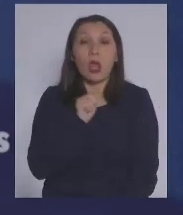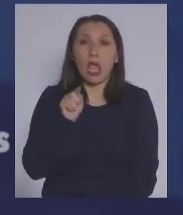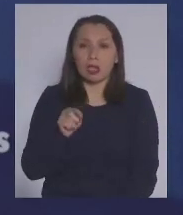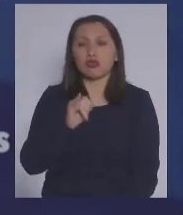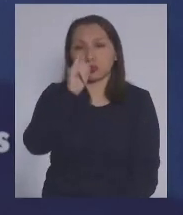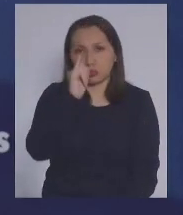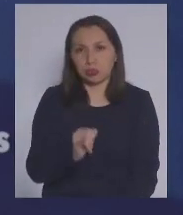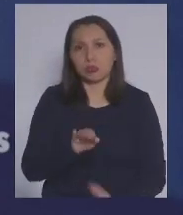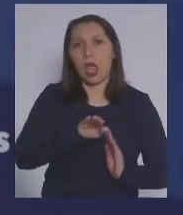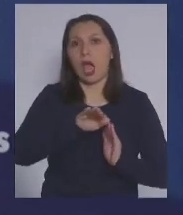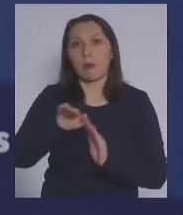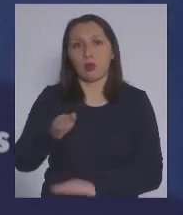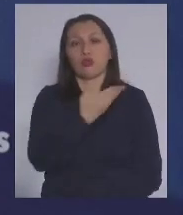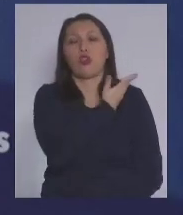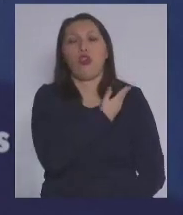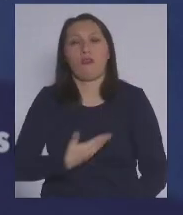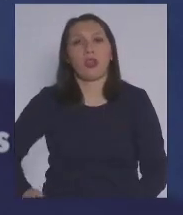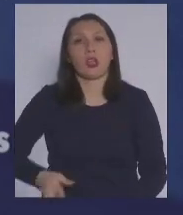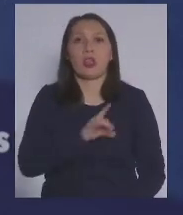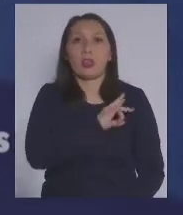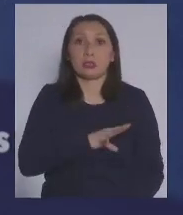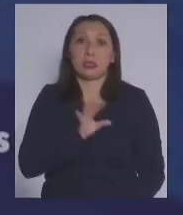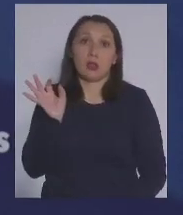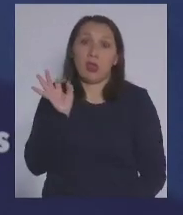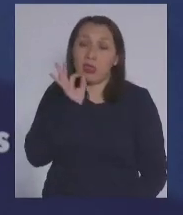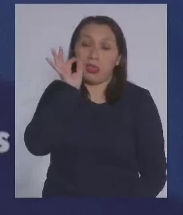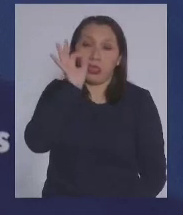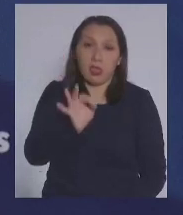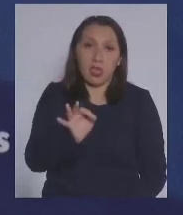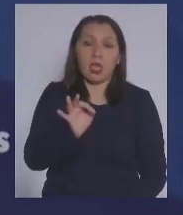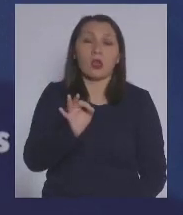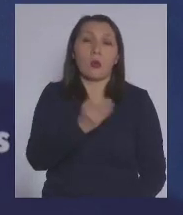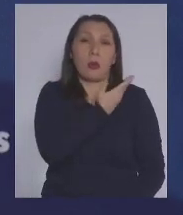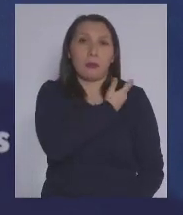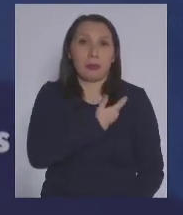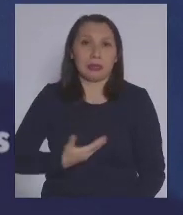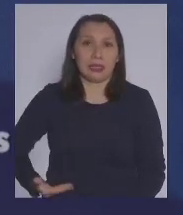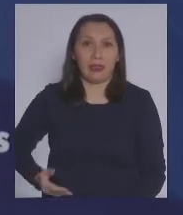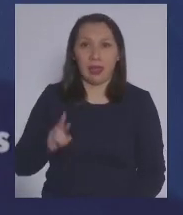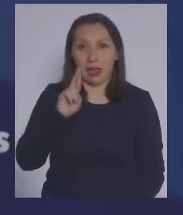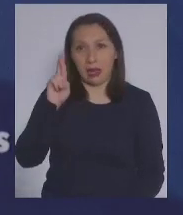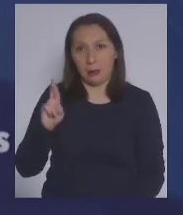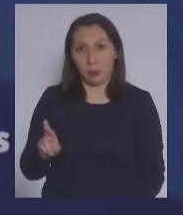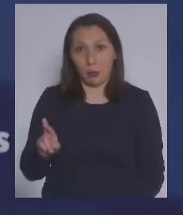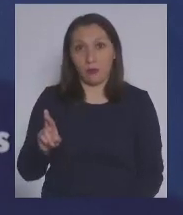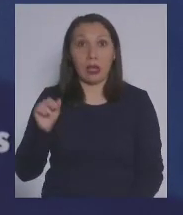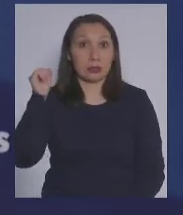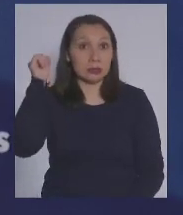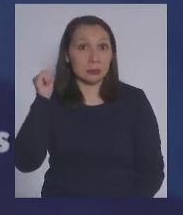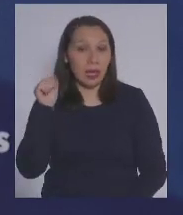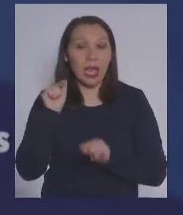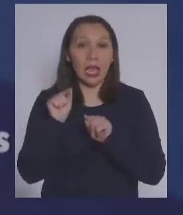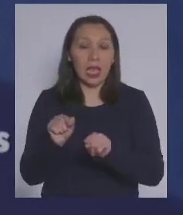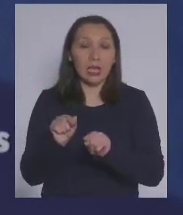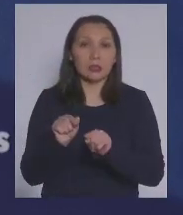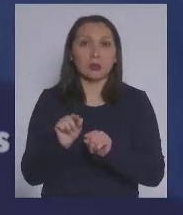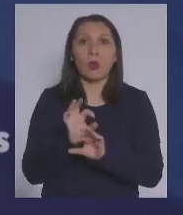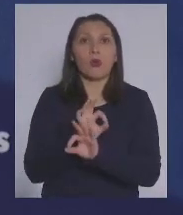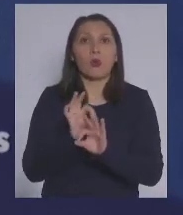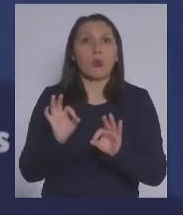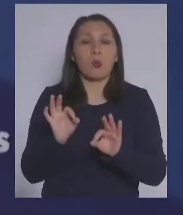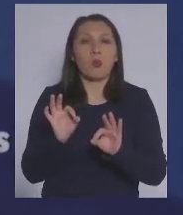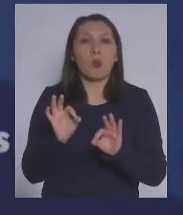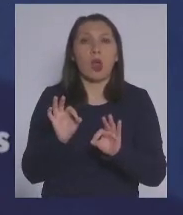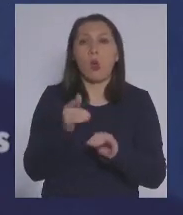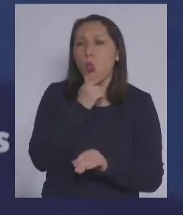apoyada por el gobierno de chile por instrucciones de su excelencia el presidente de la república y eso no da lugar